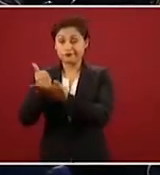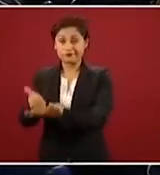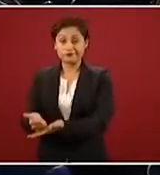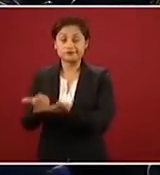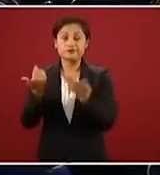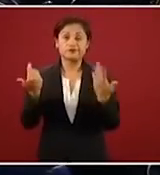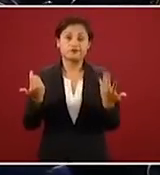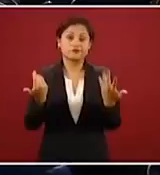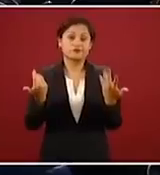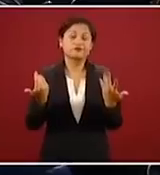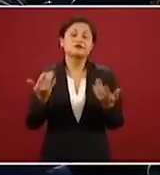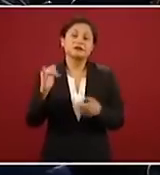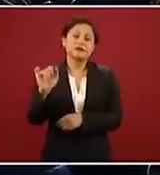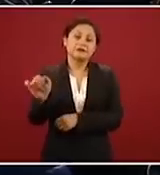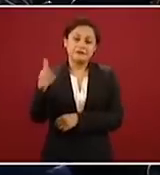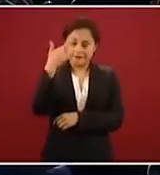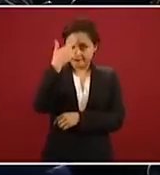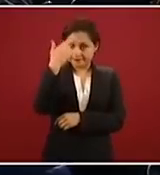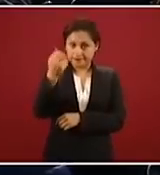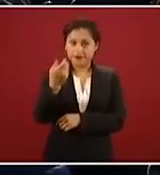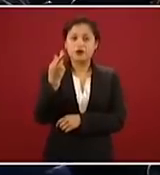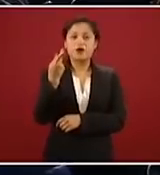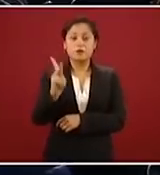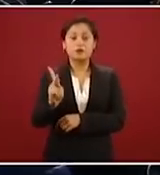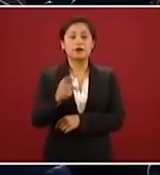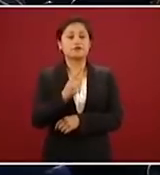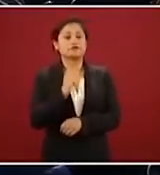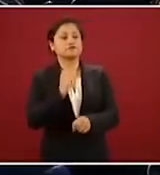Entonces, pero eso ya se está viendo.